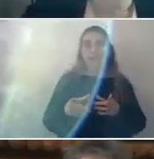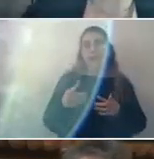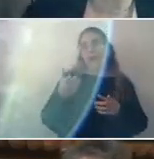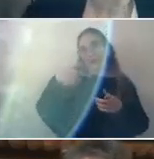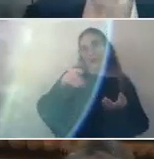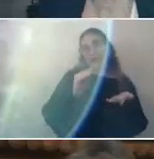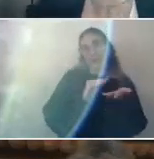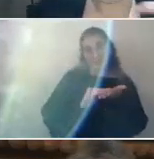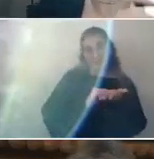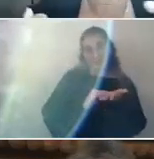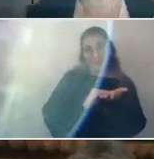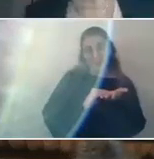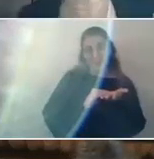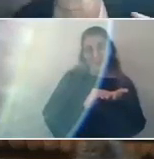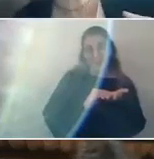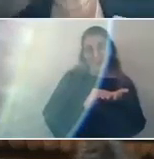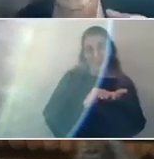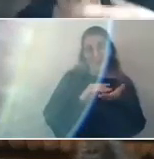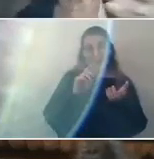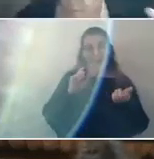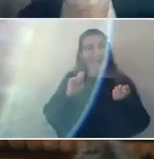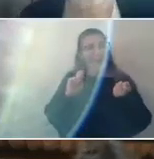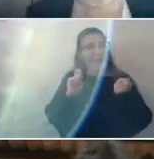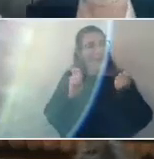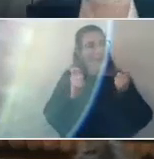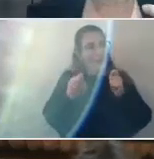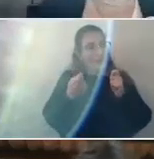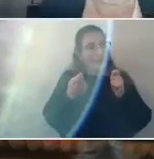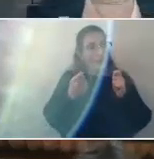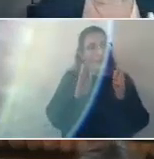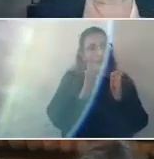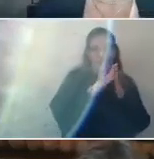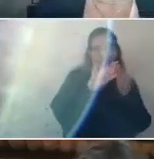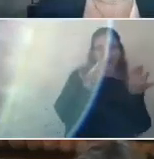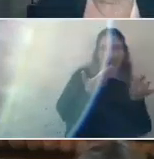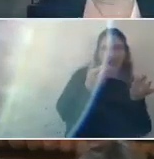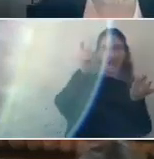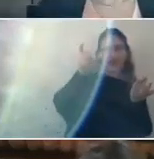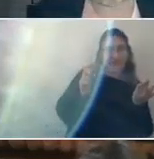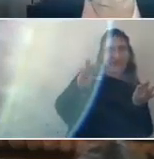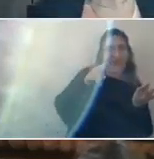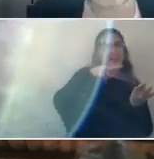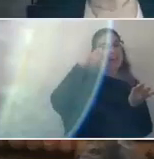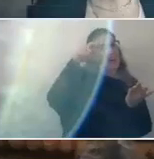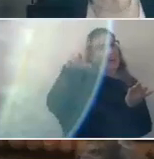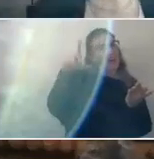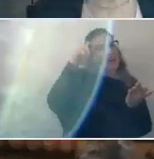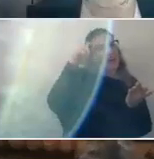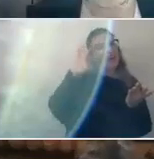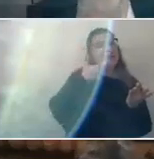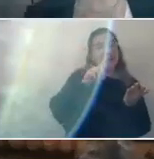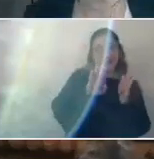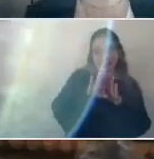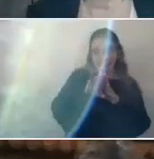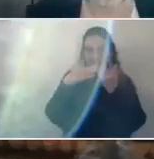esa transición del código de Vélez al código actual cuando nosotros veíamos una sentencia que